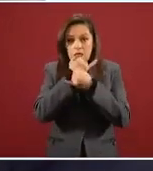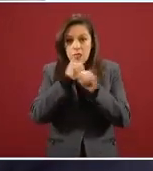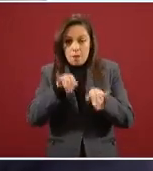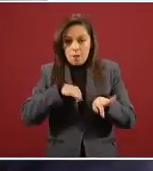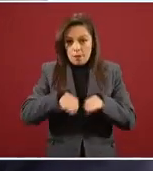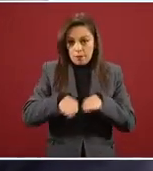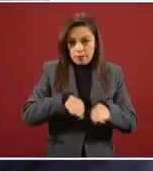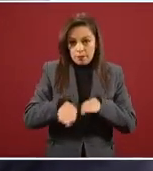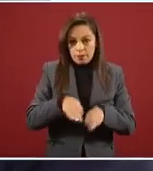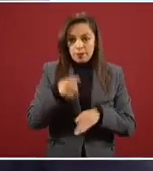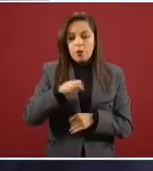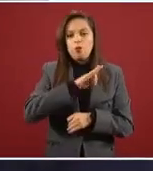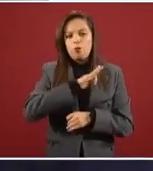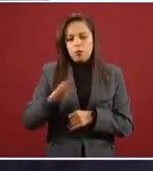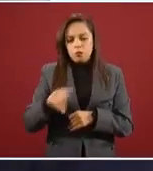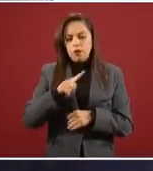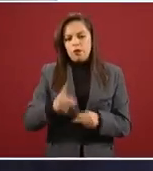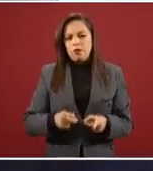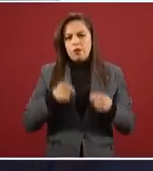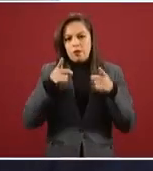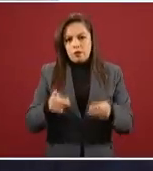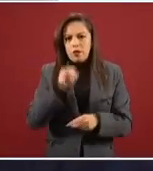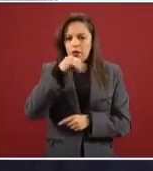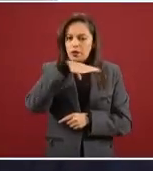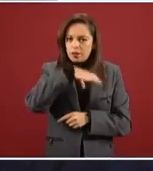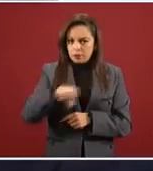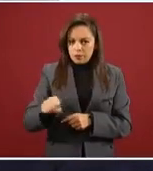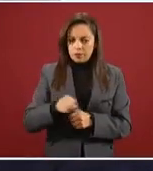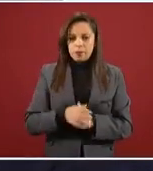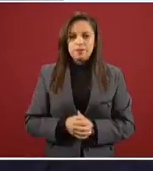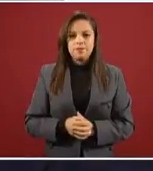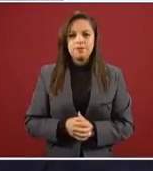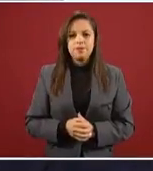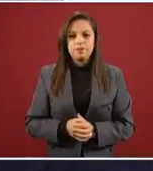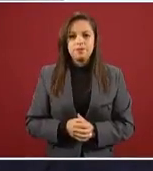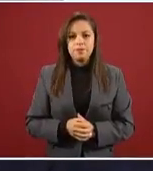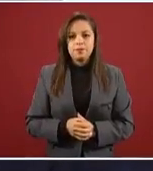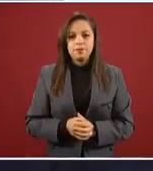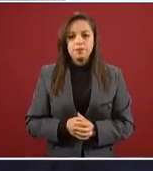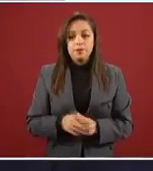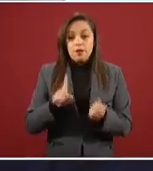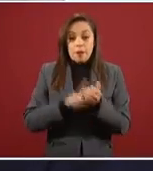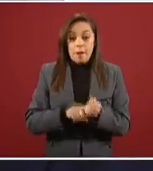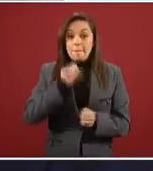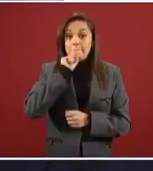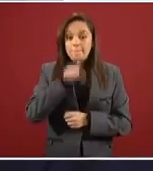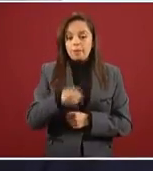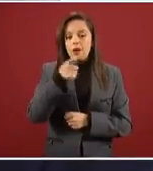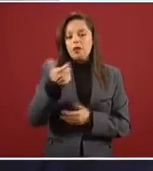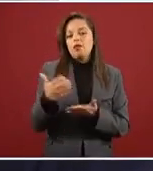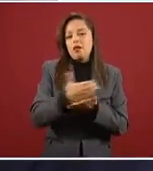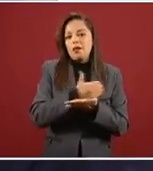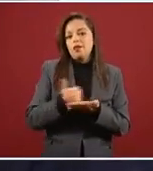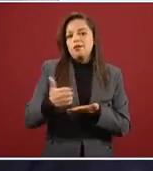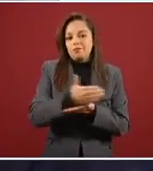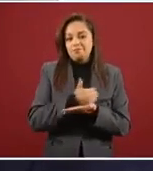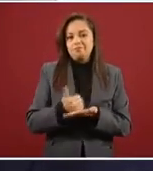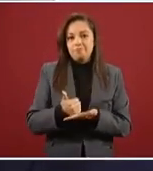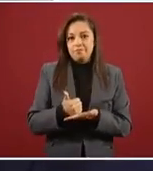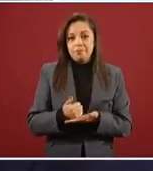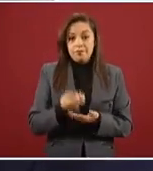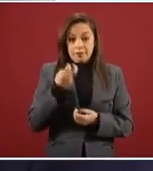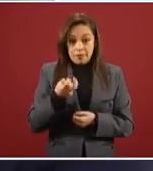ser sujetos al aseguramiento del Seguro Social en función de los ingresos que perciban y con ellos se permita